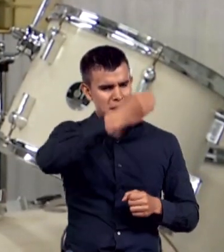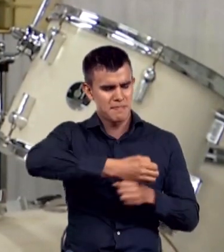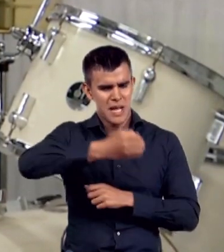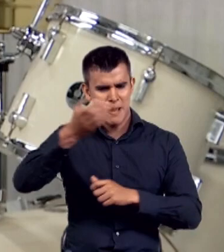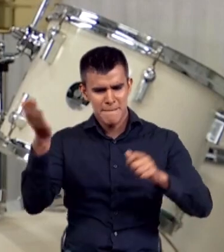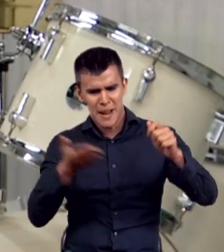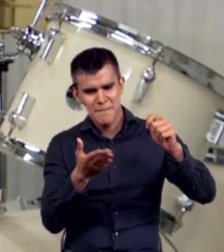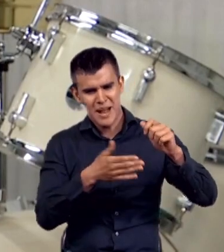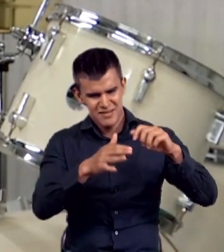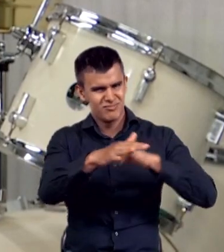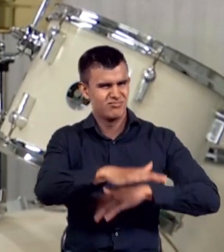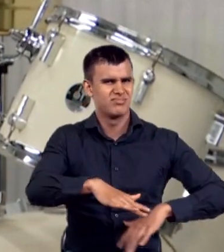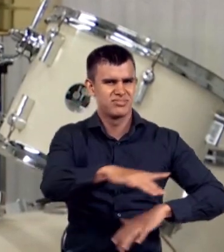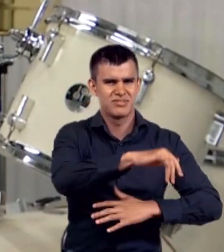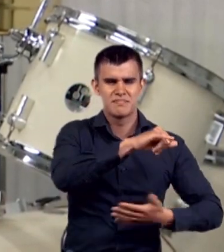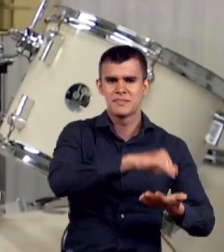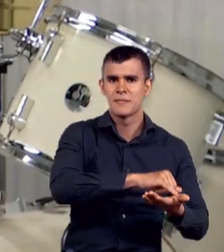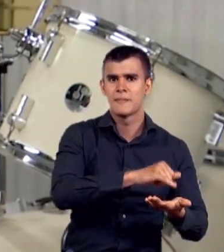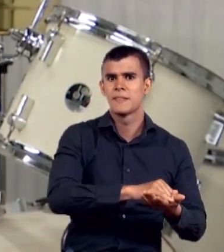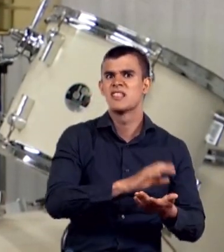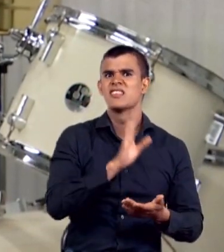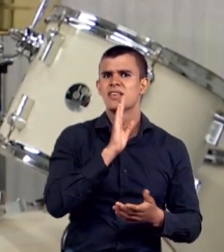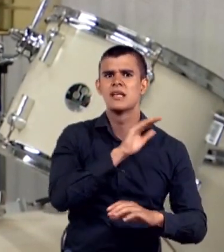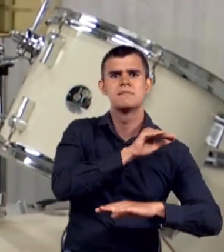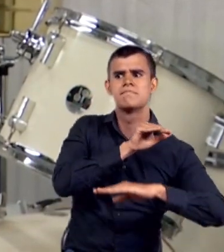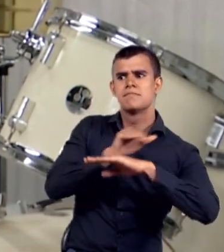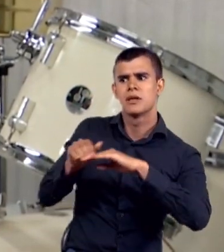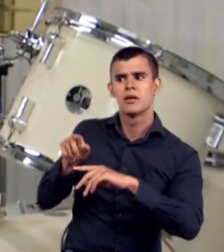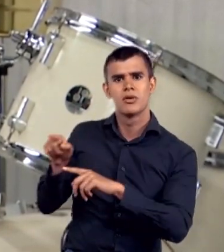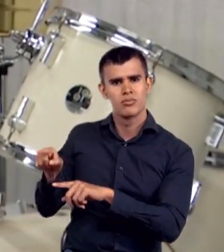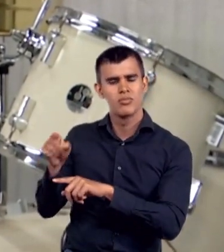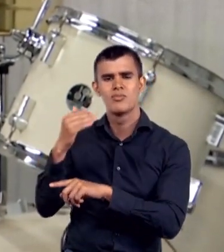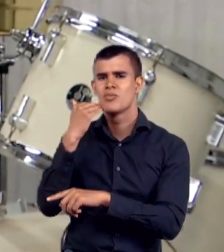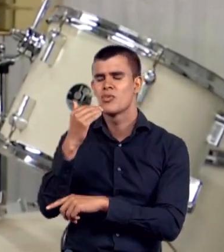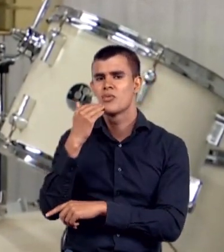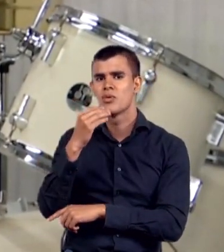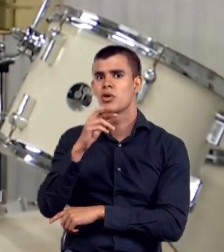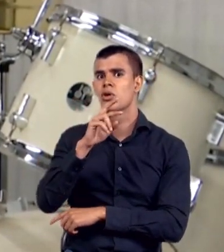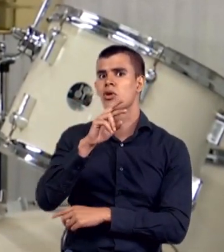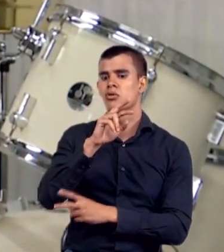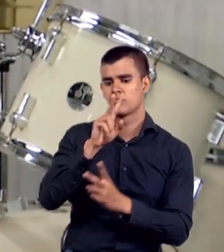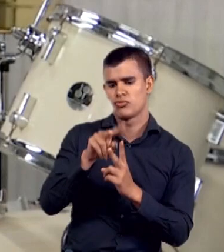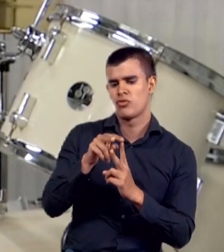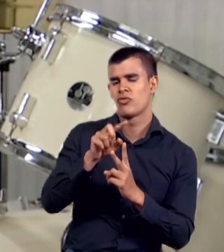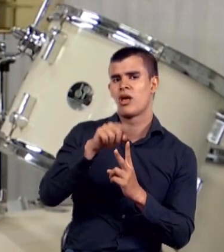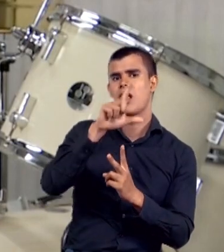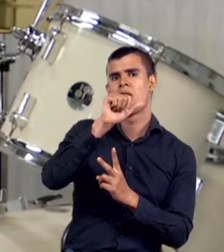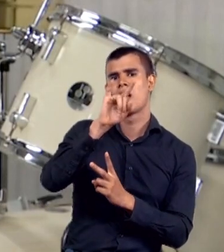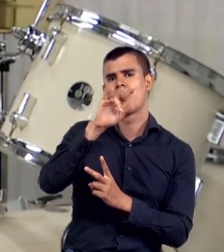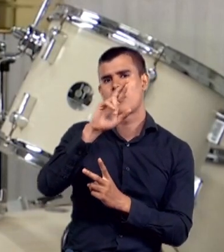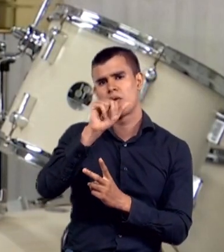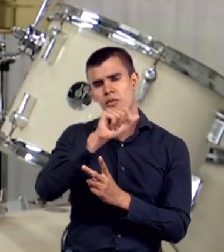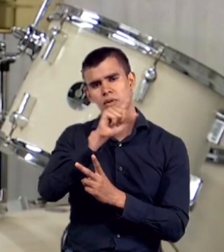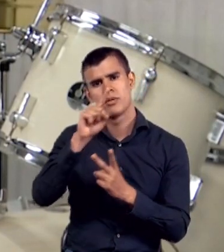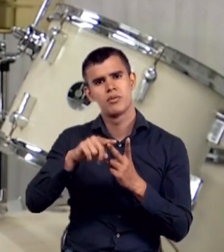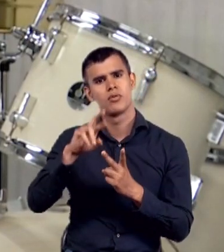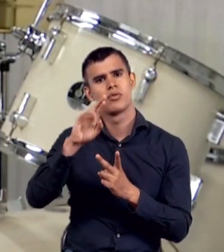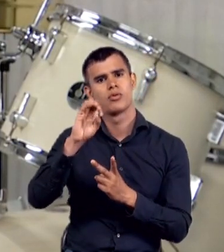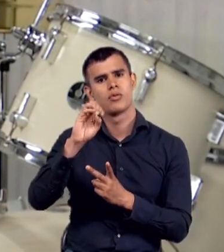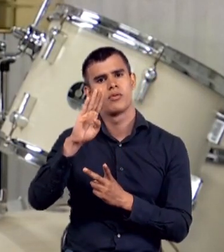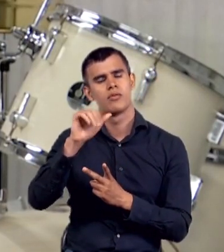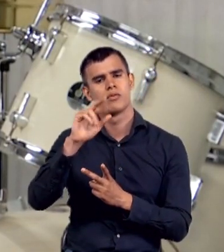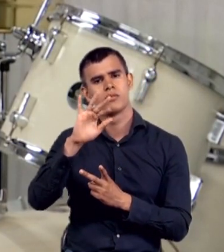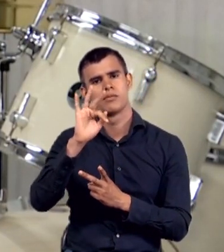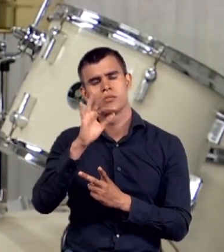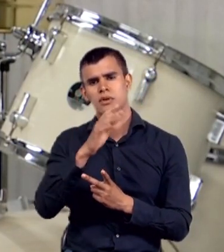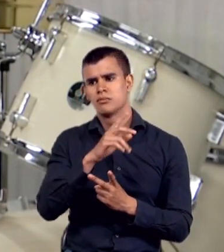Y ella fue invitada por Roberto y por Laura y tocó un tema. Y todos nos